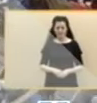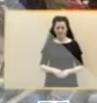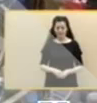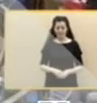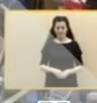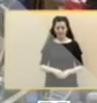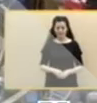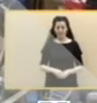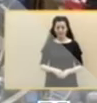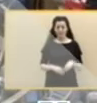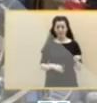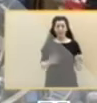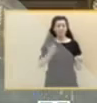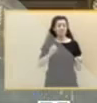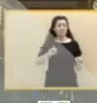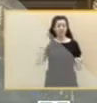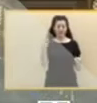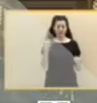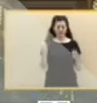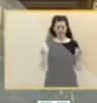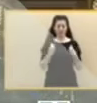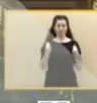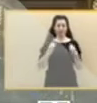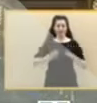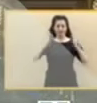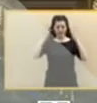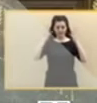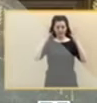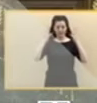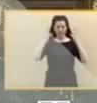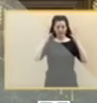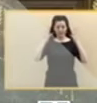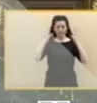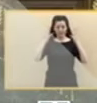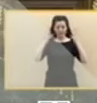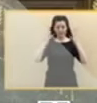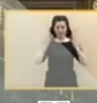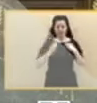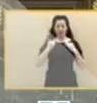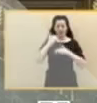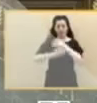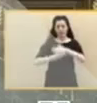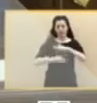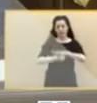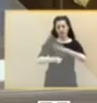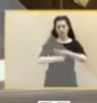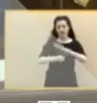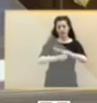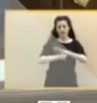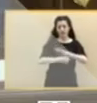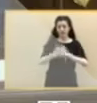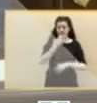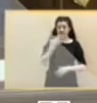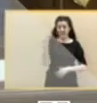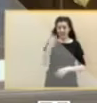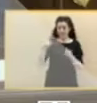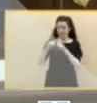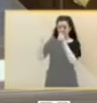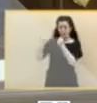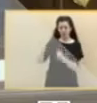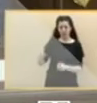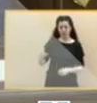porque si esta triunfa, desde luego se habrán perfeccionado. Hombre, vamos, se habrán perfeccionado a un nivel sideral. Aunque sea por